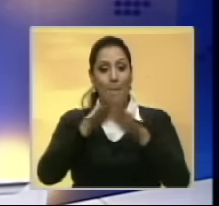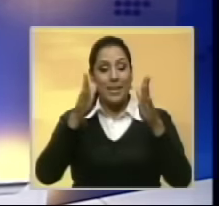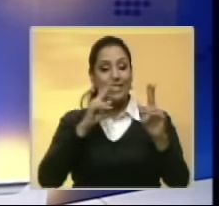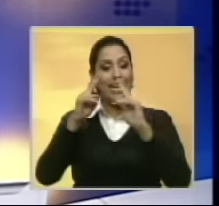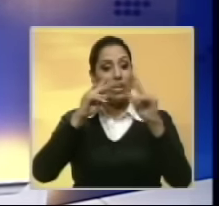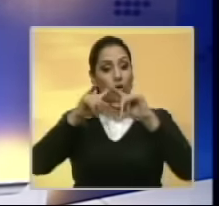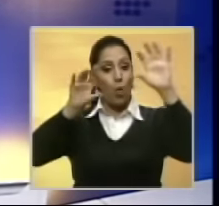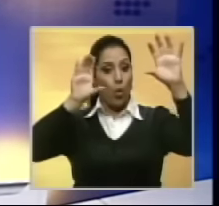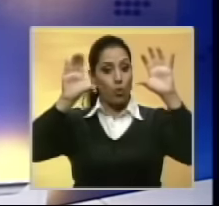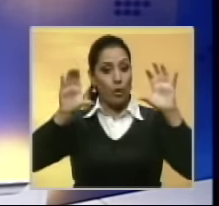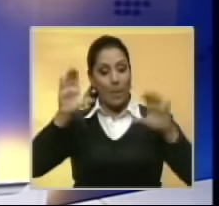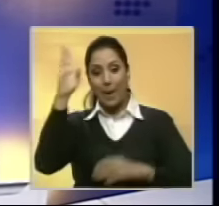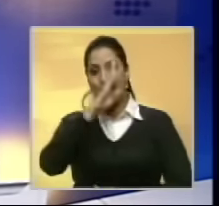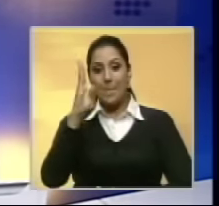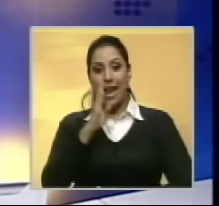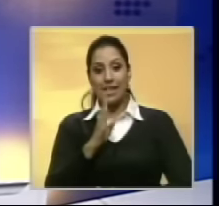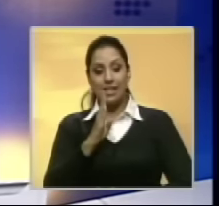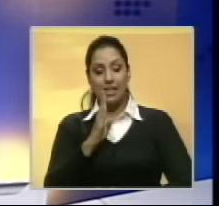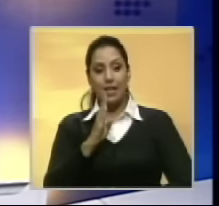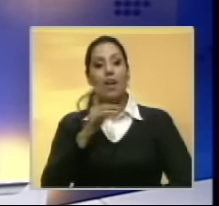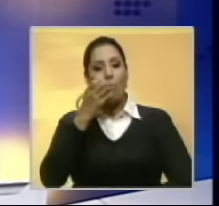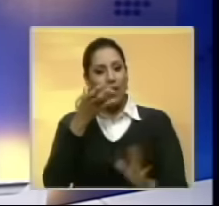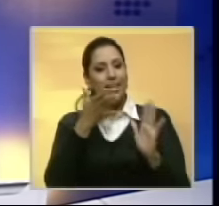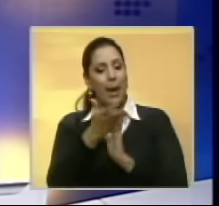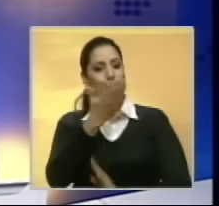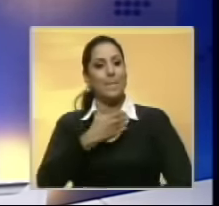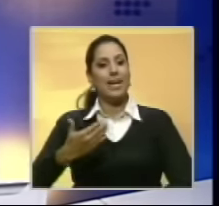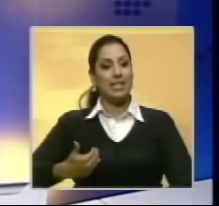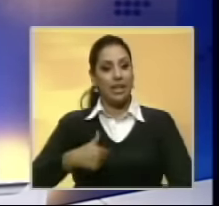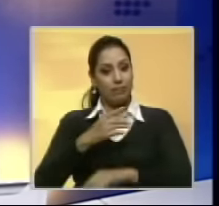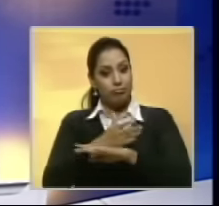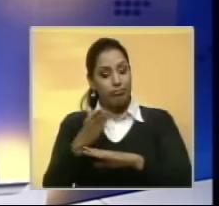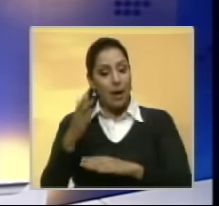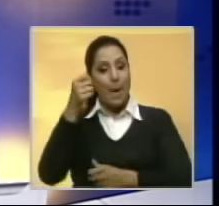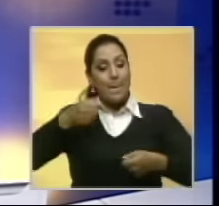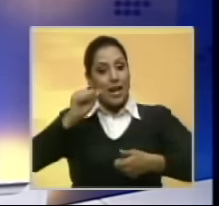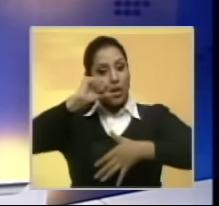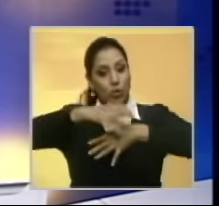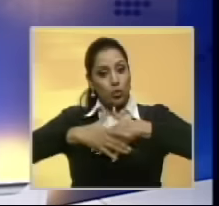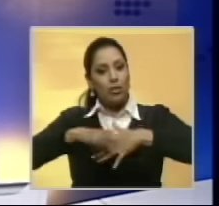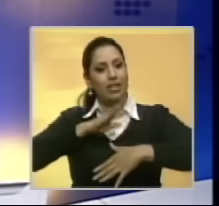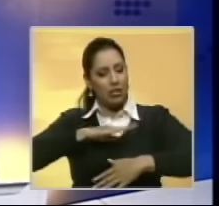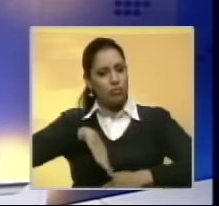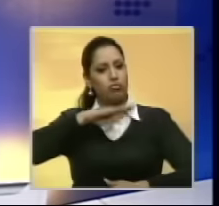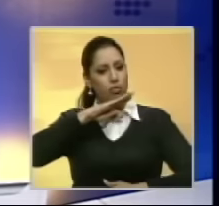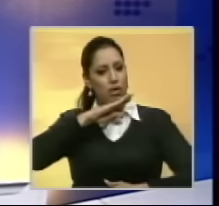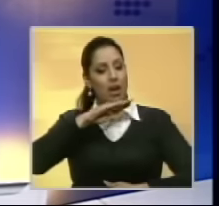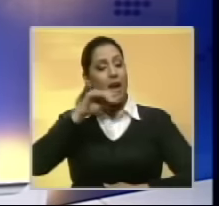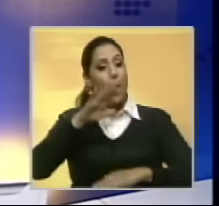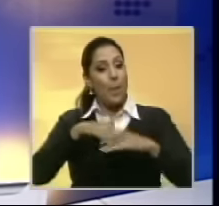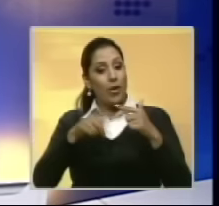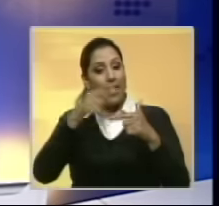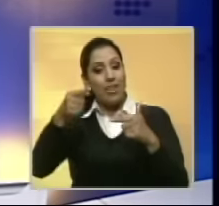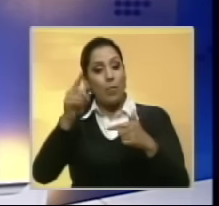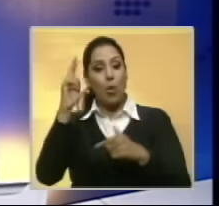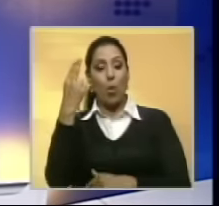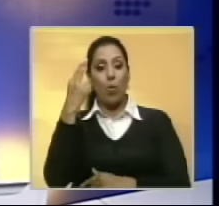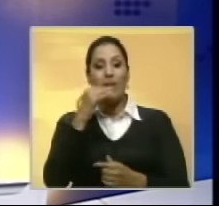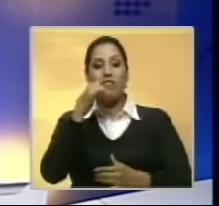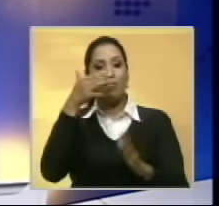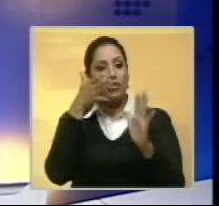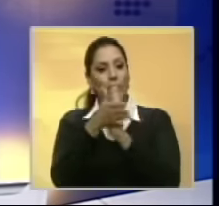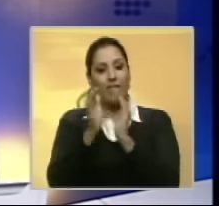Relaciones Exteriores de Brasil, José Serra, señaló que la presidencia pro tempore del Mercosur se encuentra vacante. Esto luego de que Uruguay informara